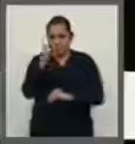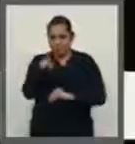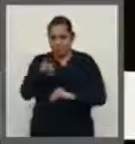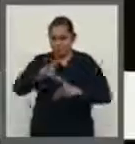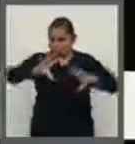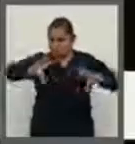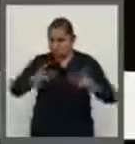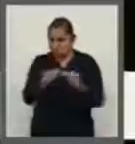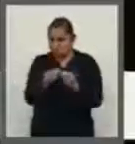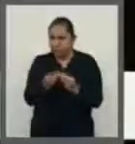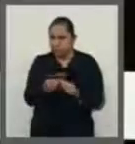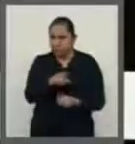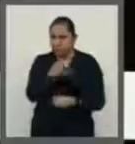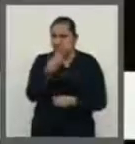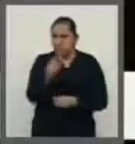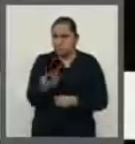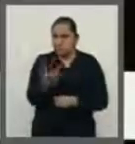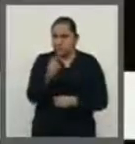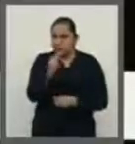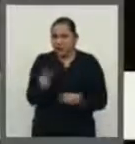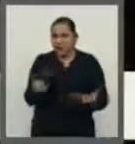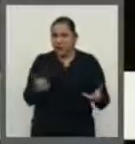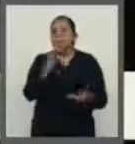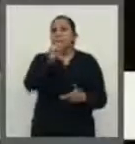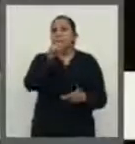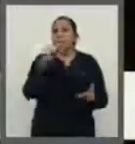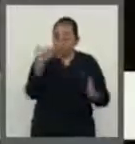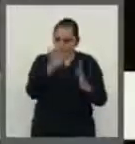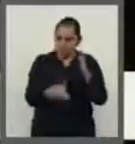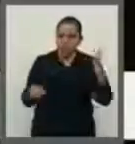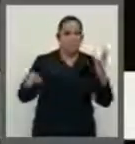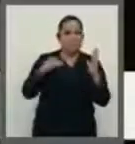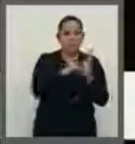medios de comunicación públicos. También tienen